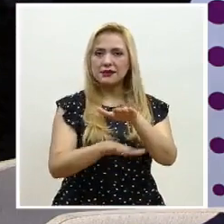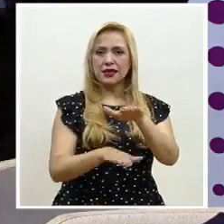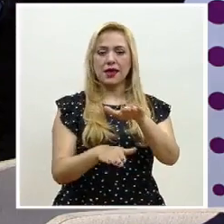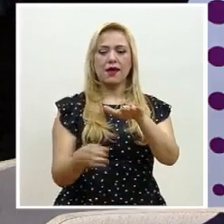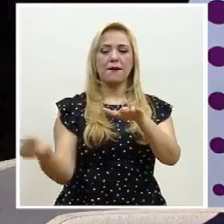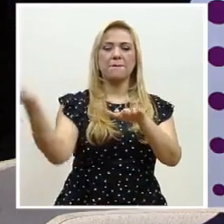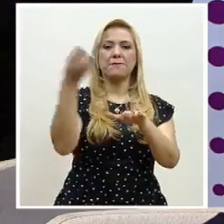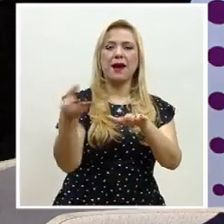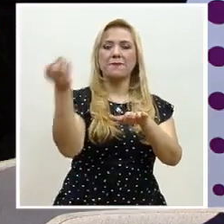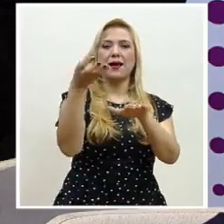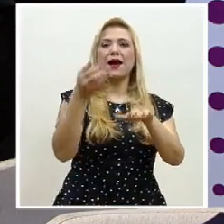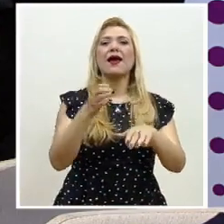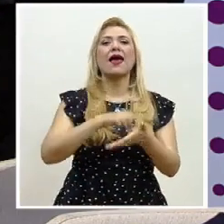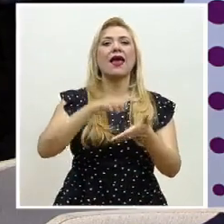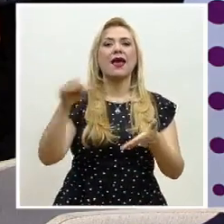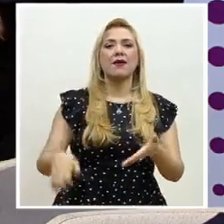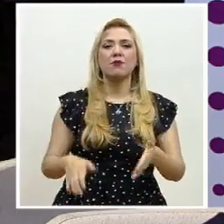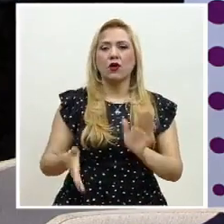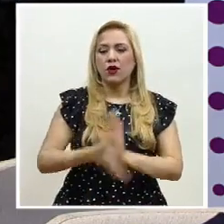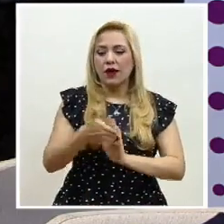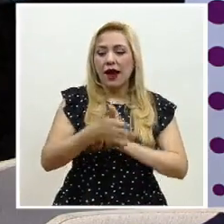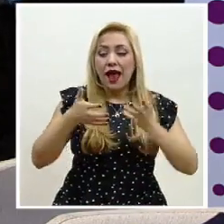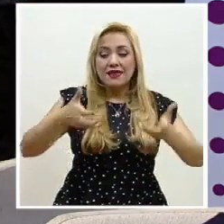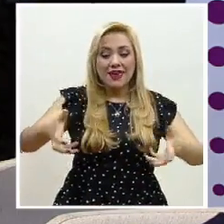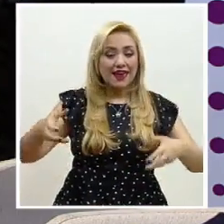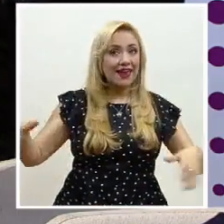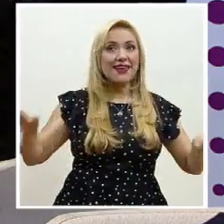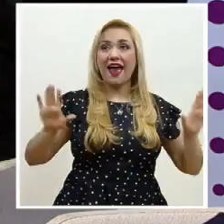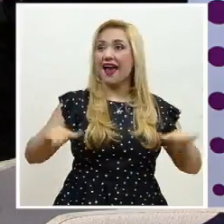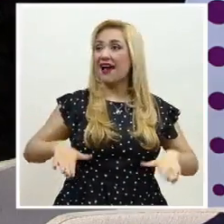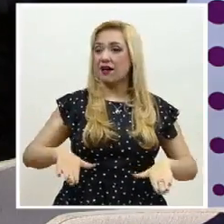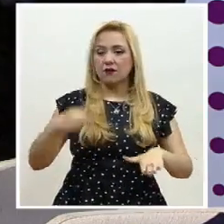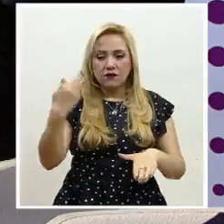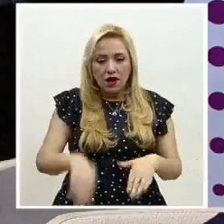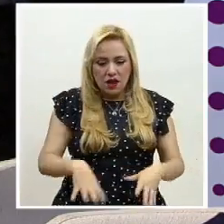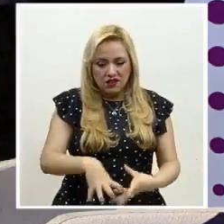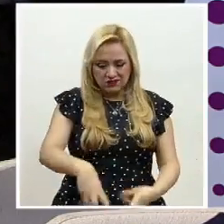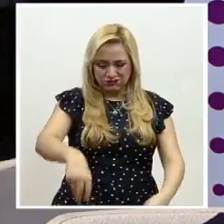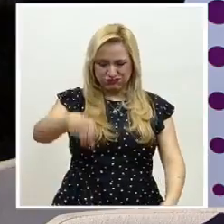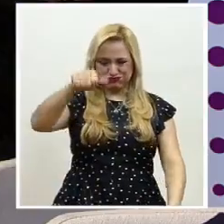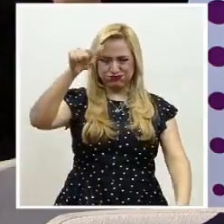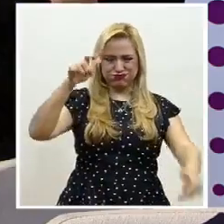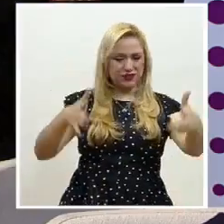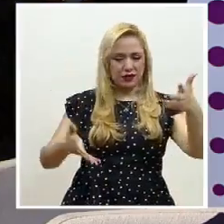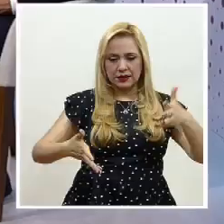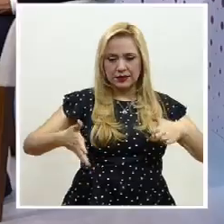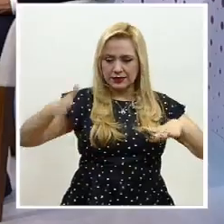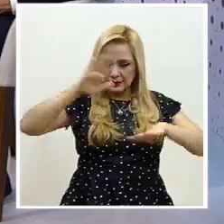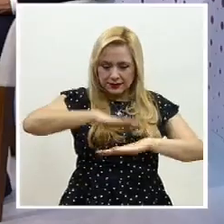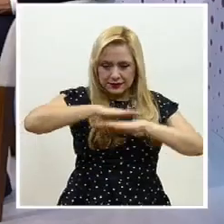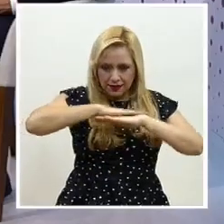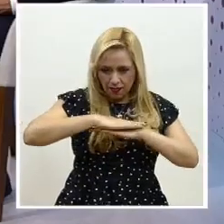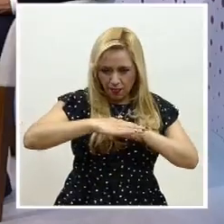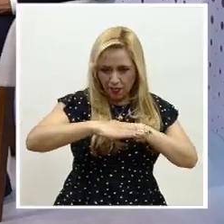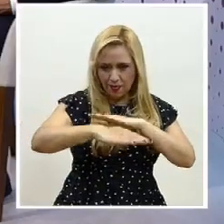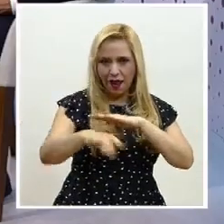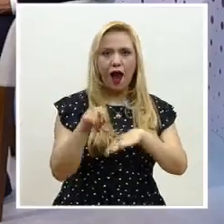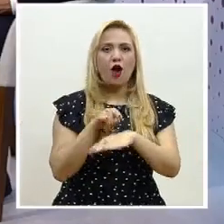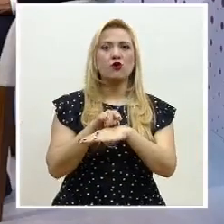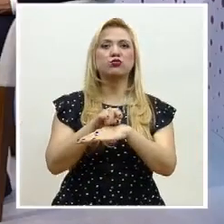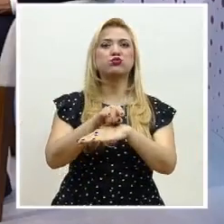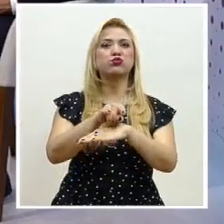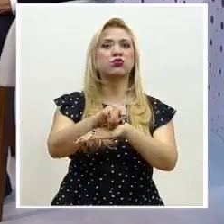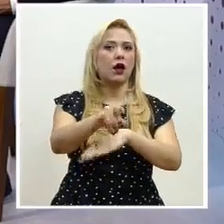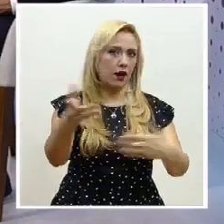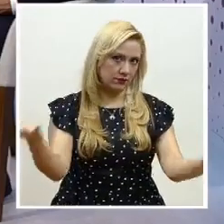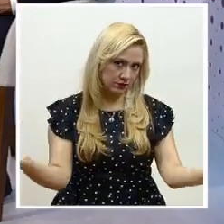al pavimento y poder ir fluyendo adelante. Entonces, en este perfil que tenemos, en el que somos abogadas y abogados, que